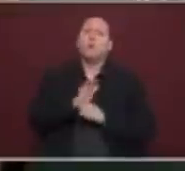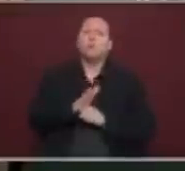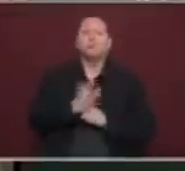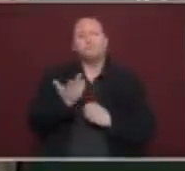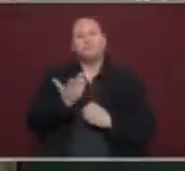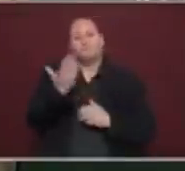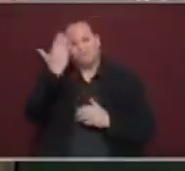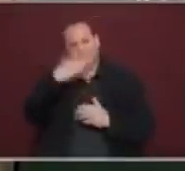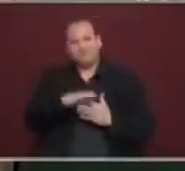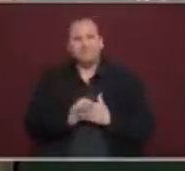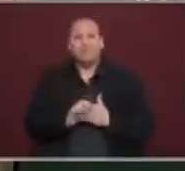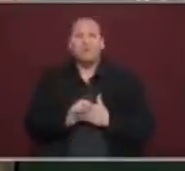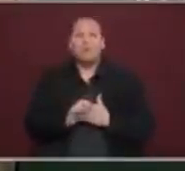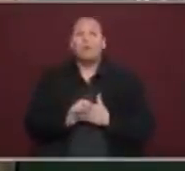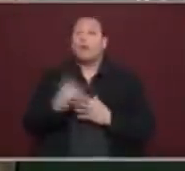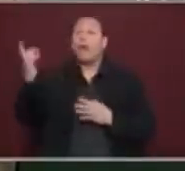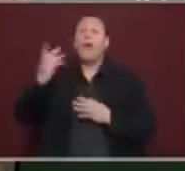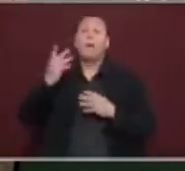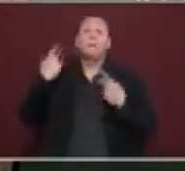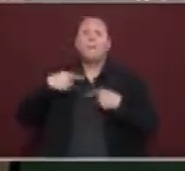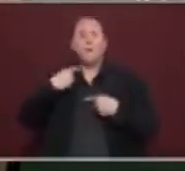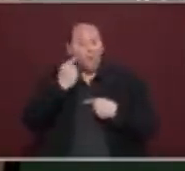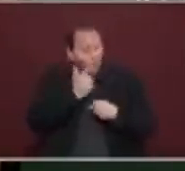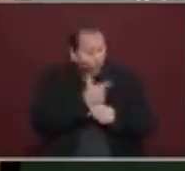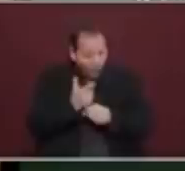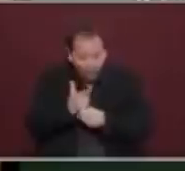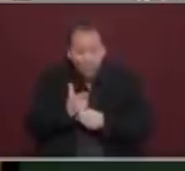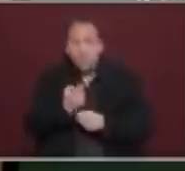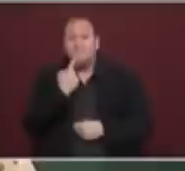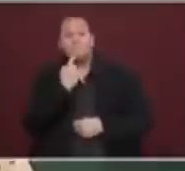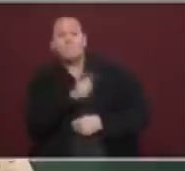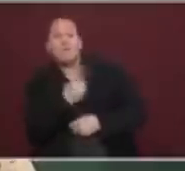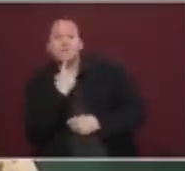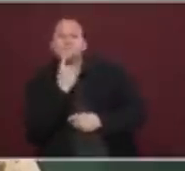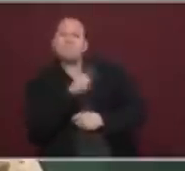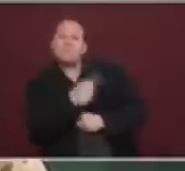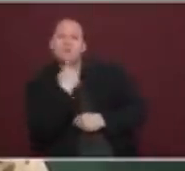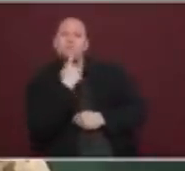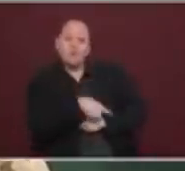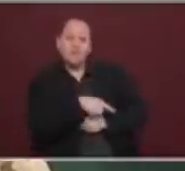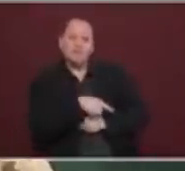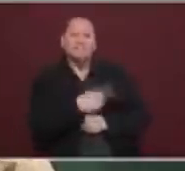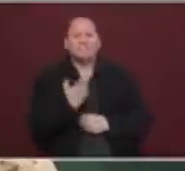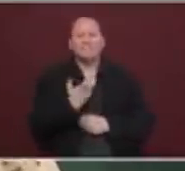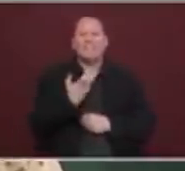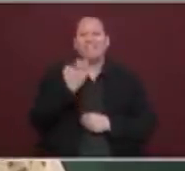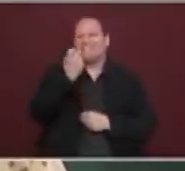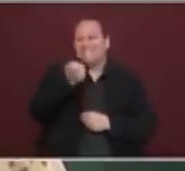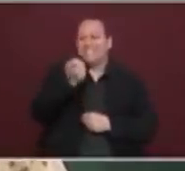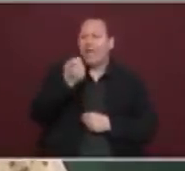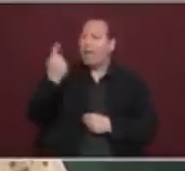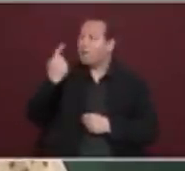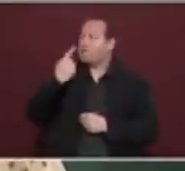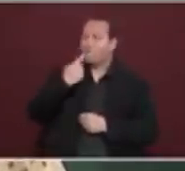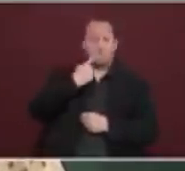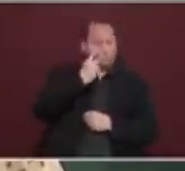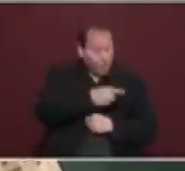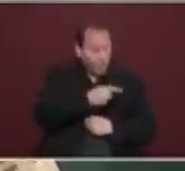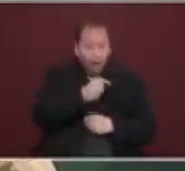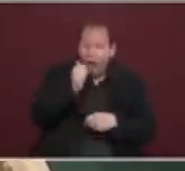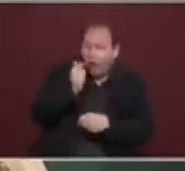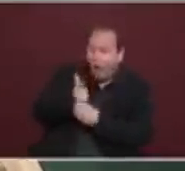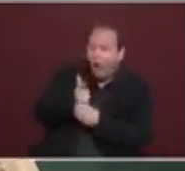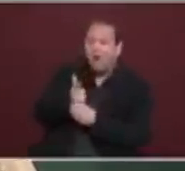en el sistema de denuncias que esto nos ayuda a cumplir a todos los que estamos involucrados en esta actividad